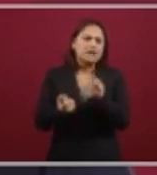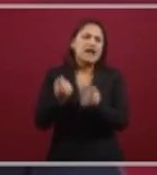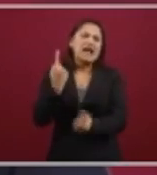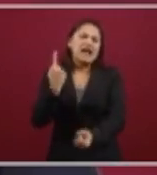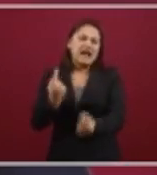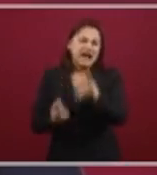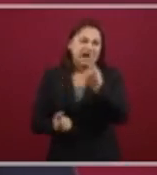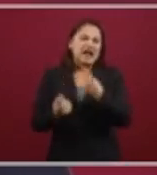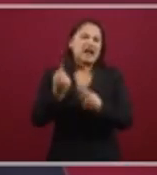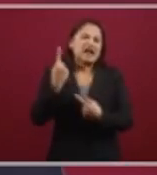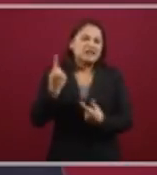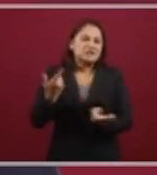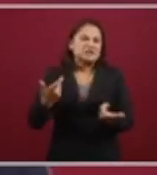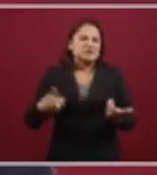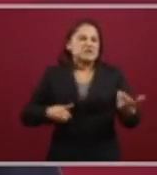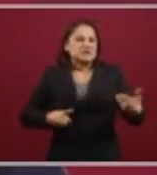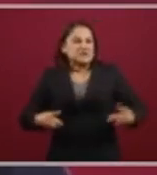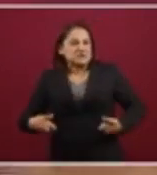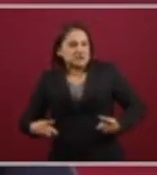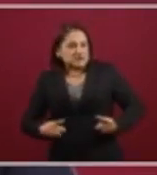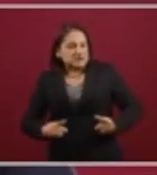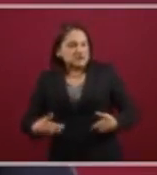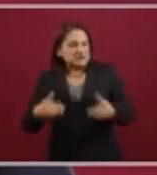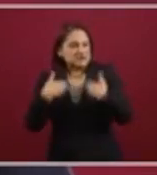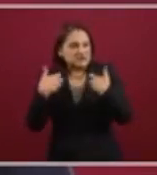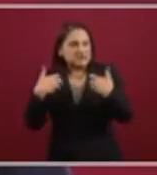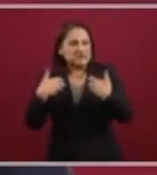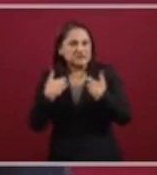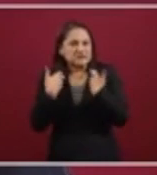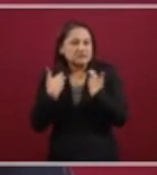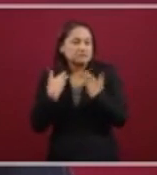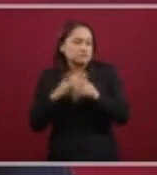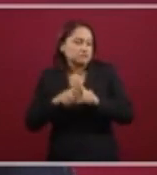son desajustes, porque se hacía de otra manera,